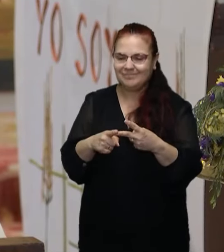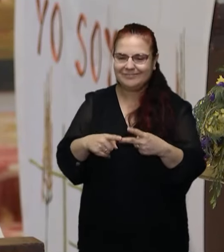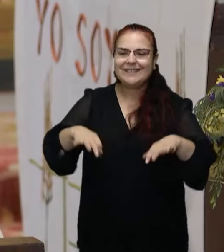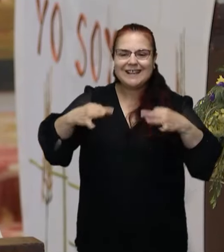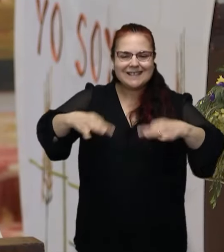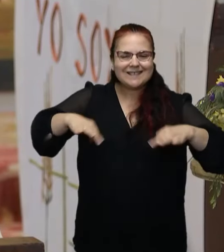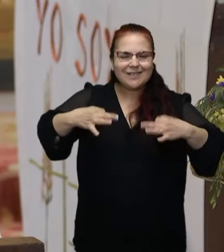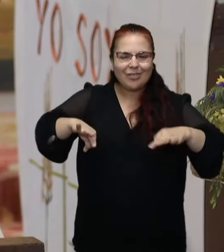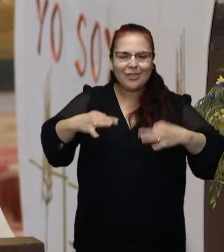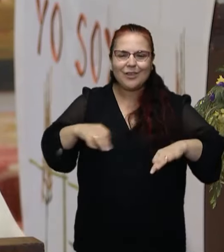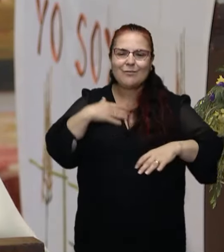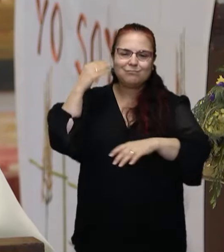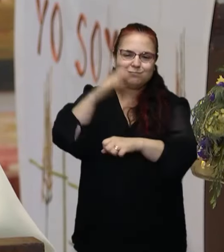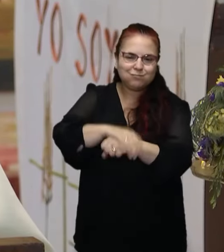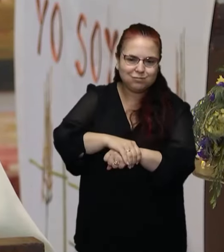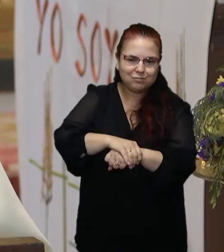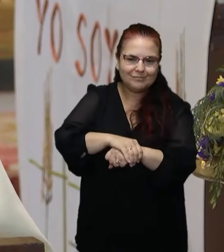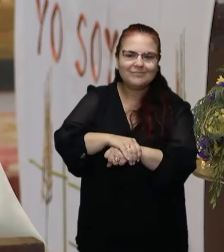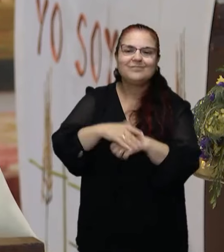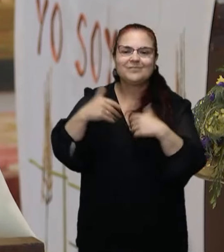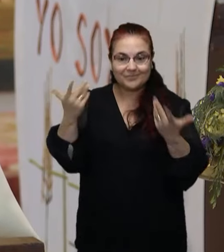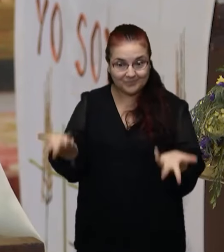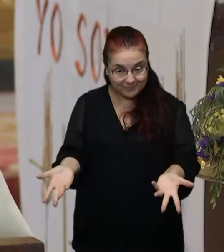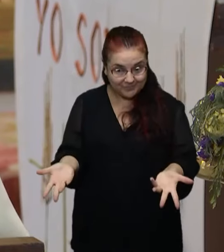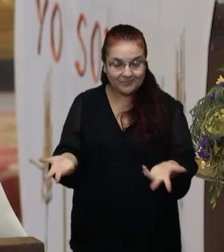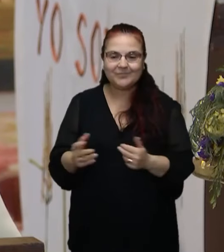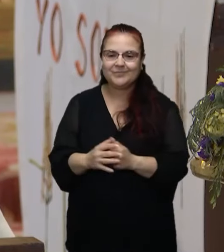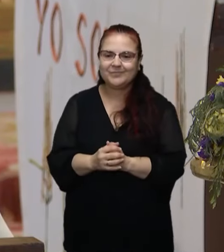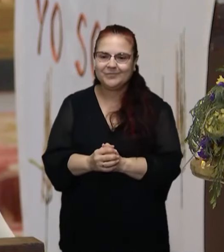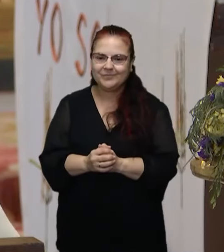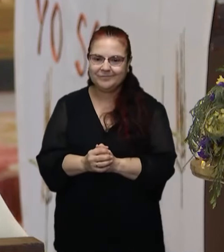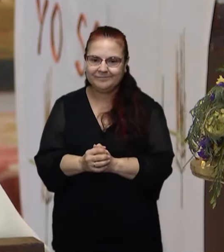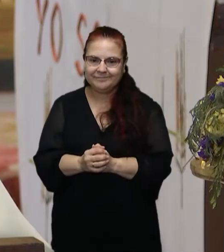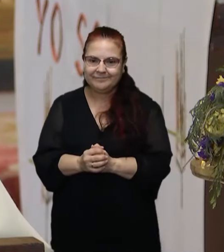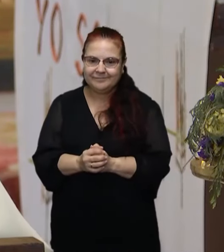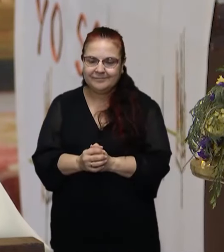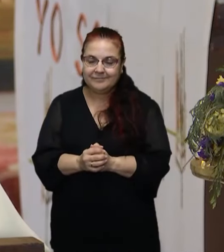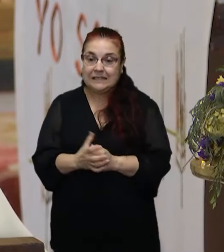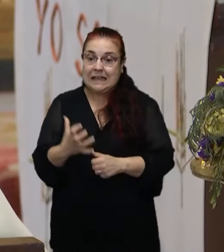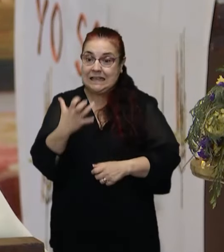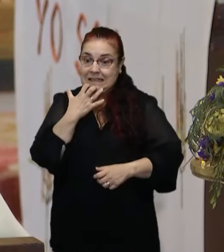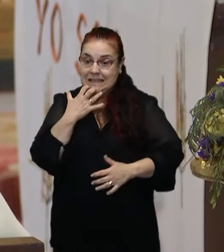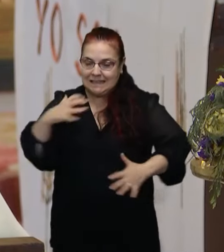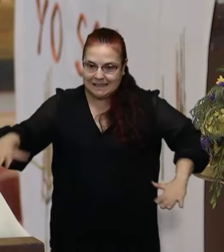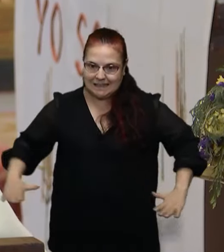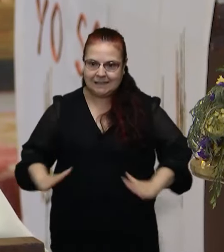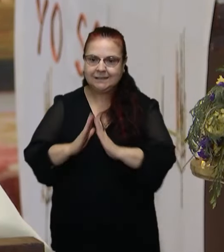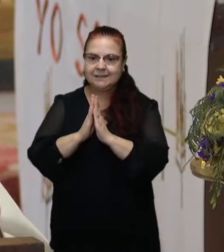y humildad. Si la santidad